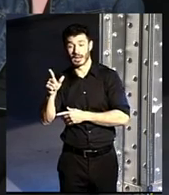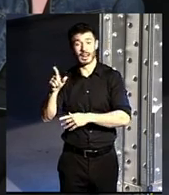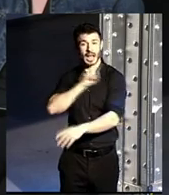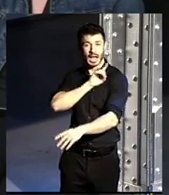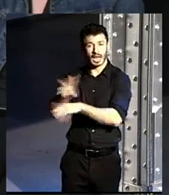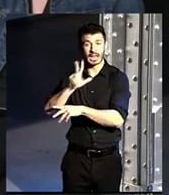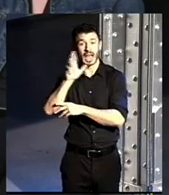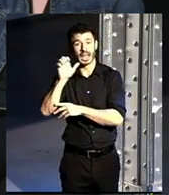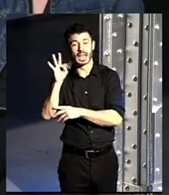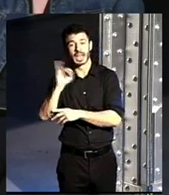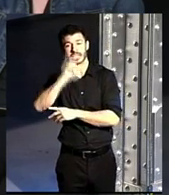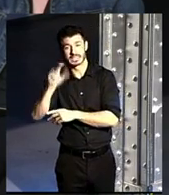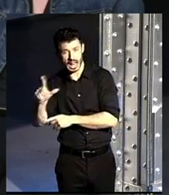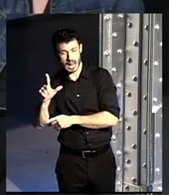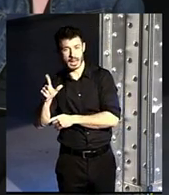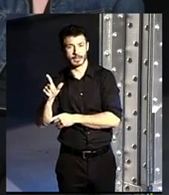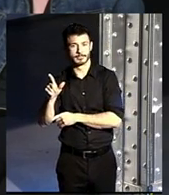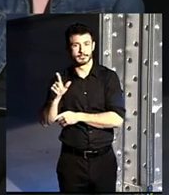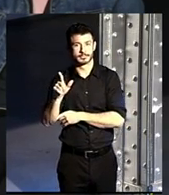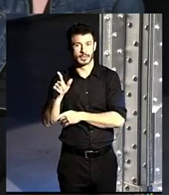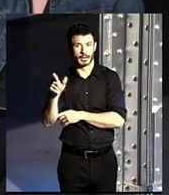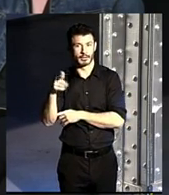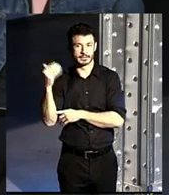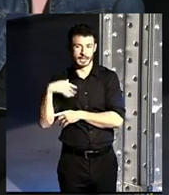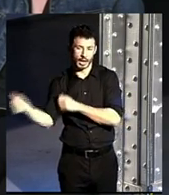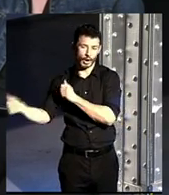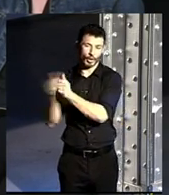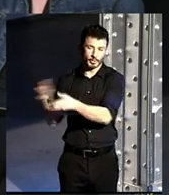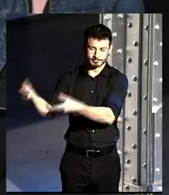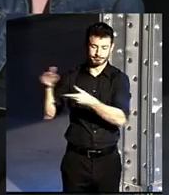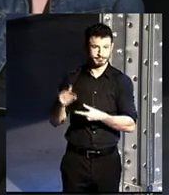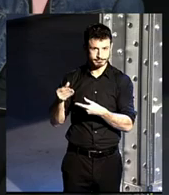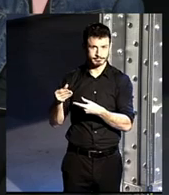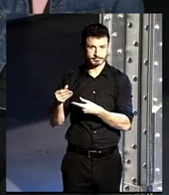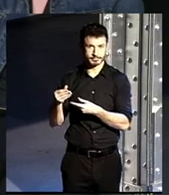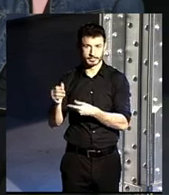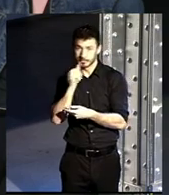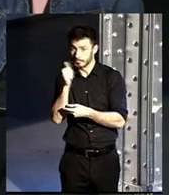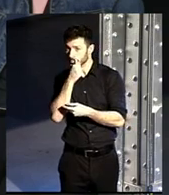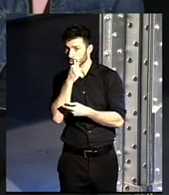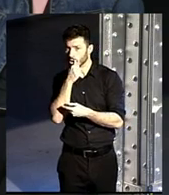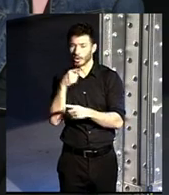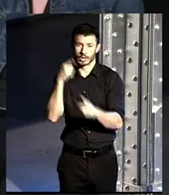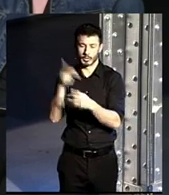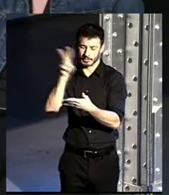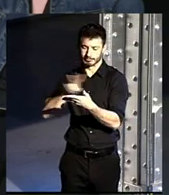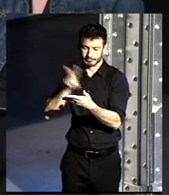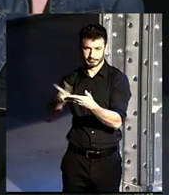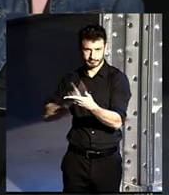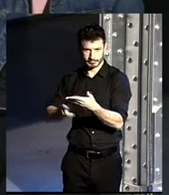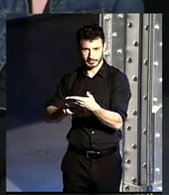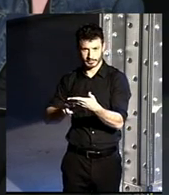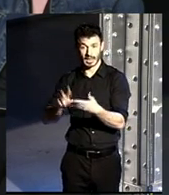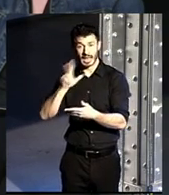había dado una copia de esta novela anónima para que la leyera, etc. Y Verne dice, he